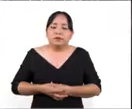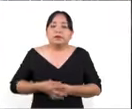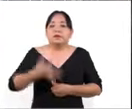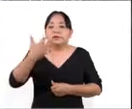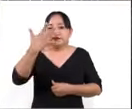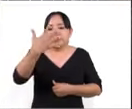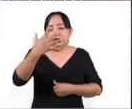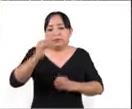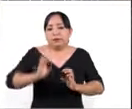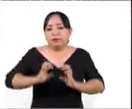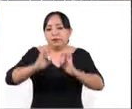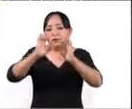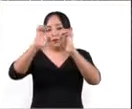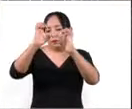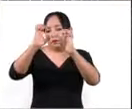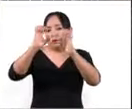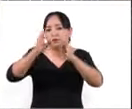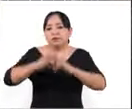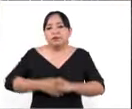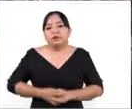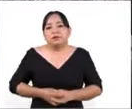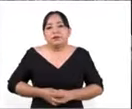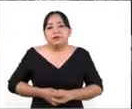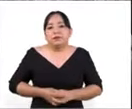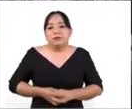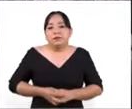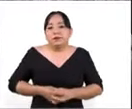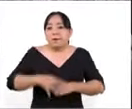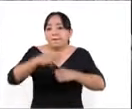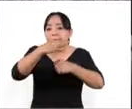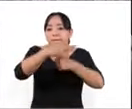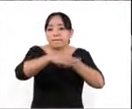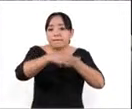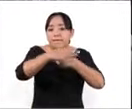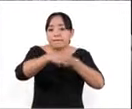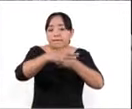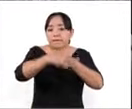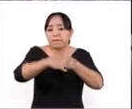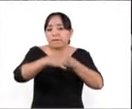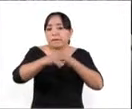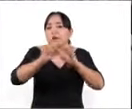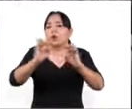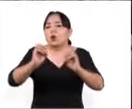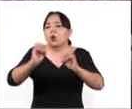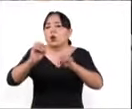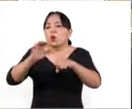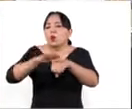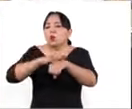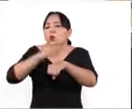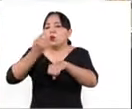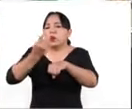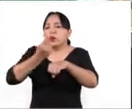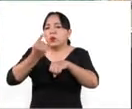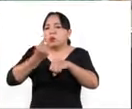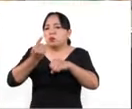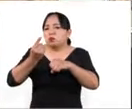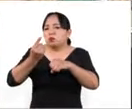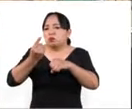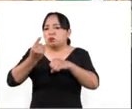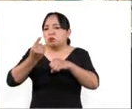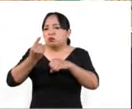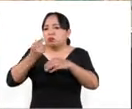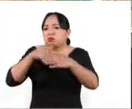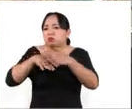5 edificios. 5 edificios. ¿Y sí. esto es de manera preventiva o por qué están? Porque reportaron alguna